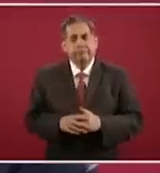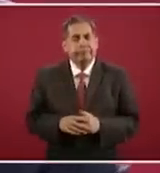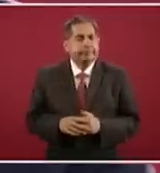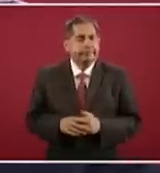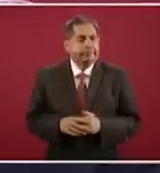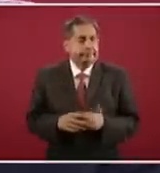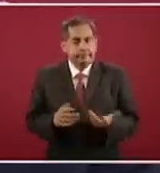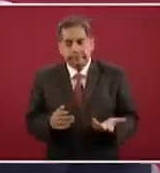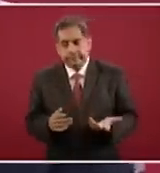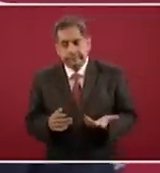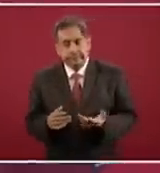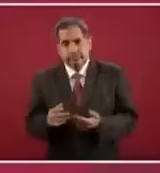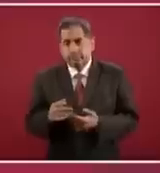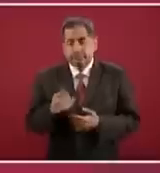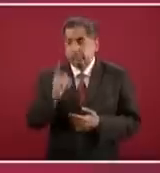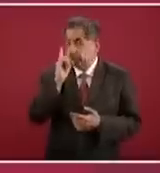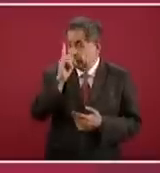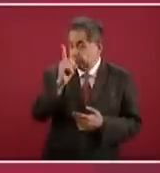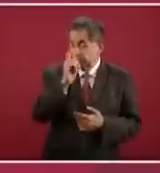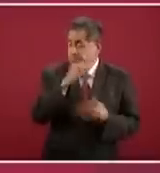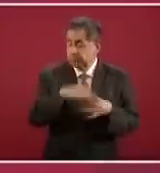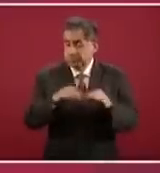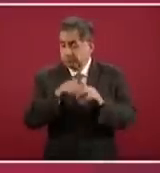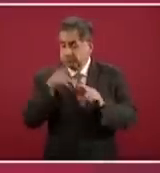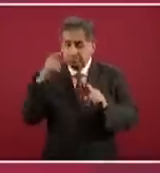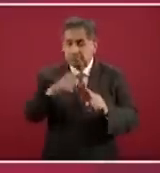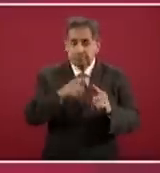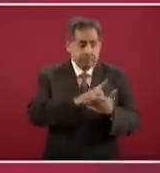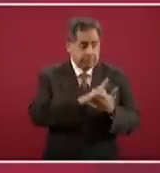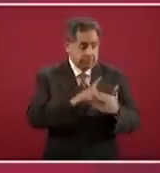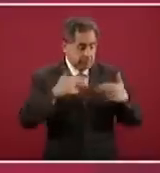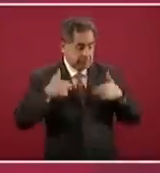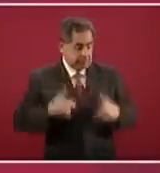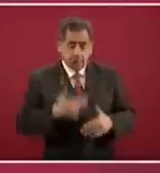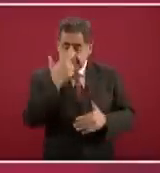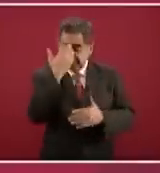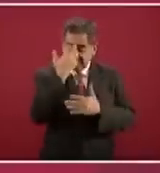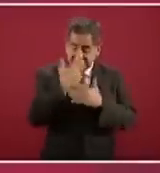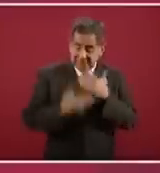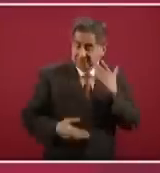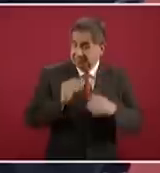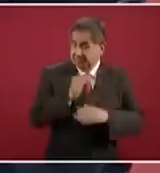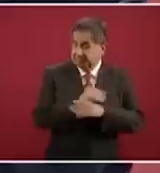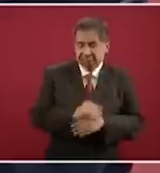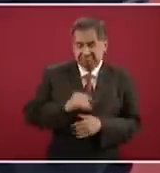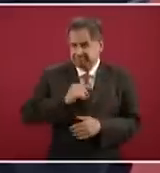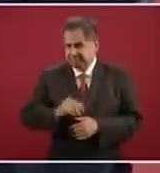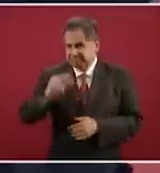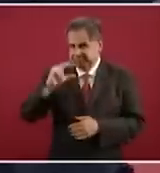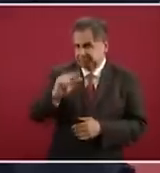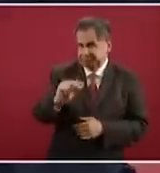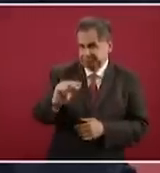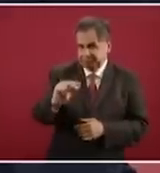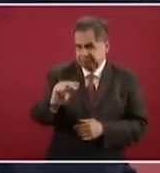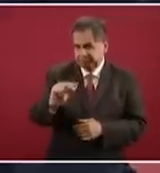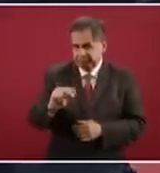de que no se violen los derechos humanos de nuestro país.